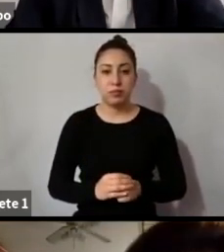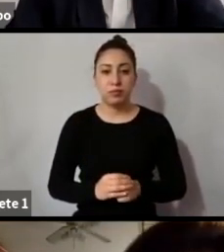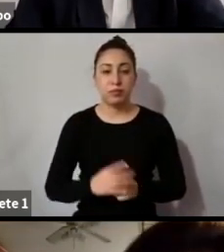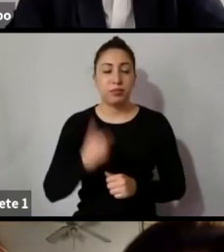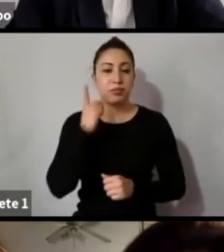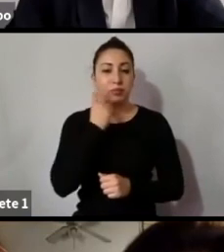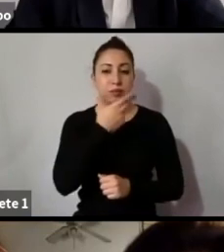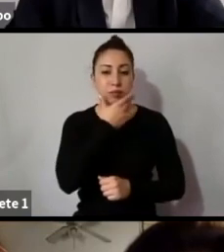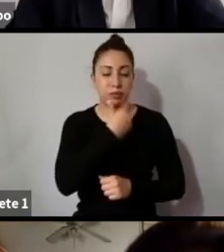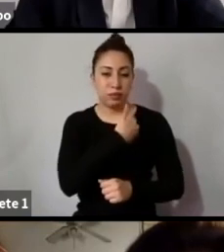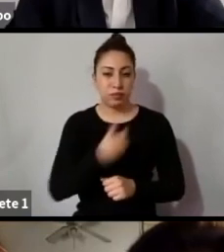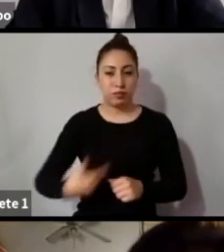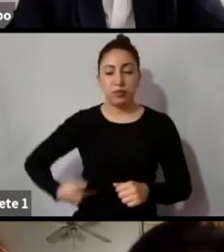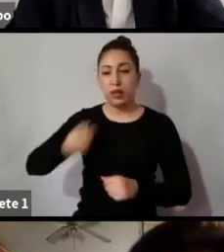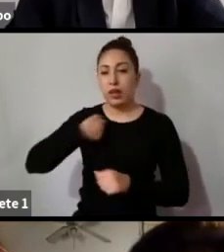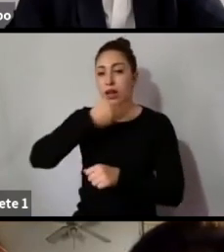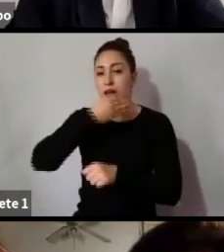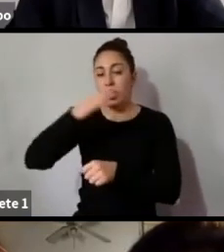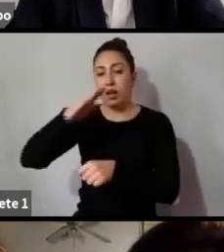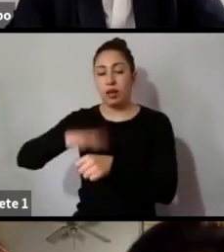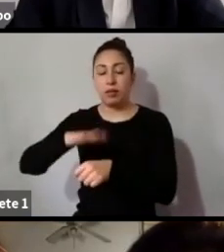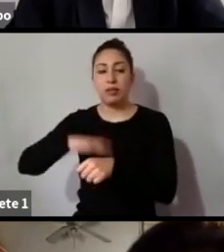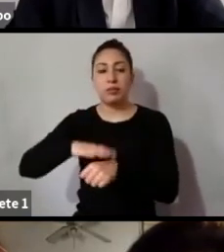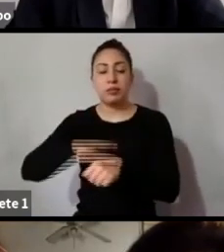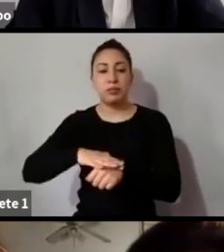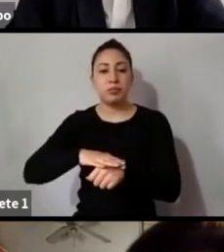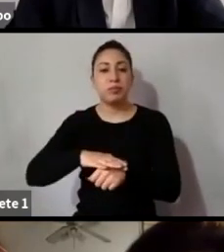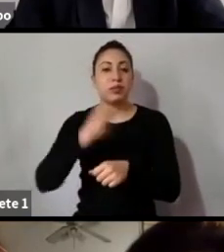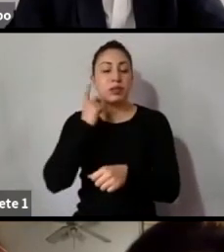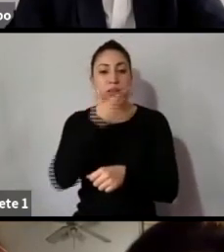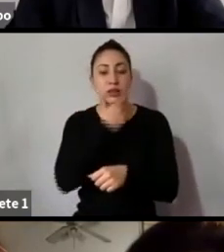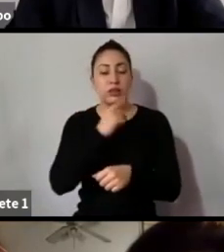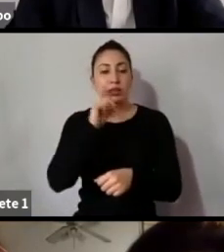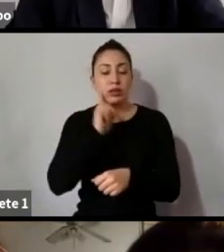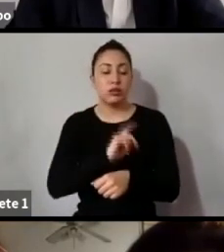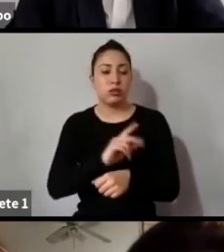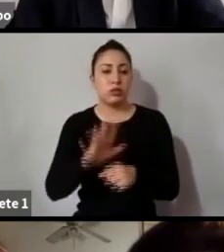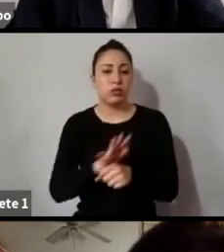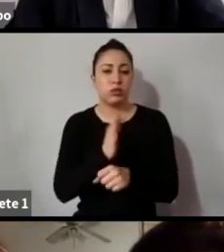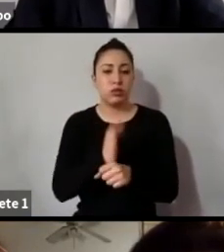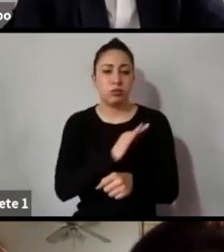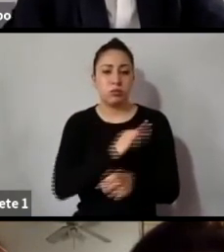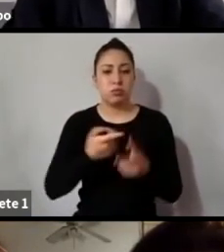Diputado presidente, le informo que contamos con el quórum legal para llevar a cabo esta reunión.